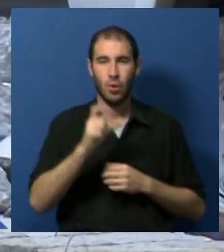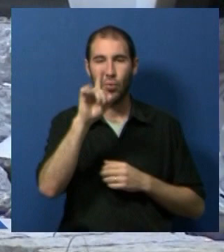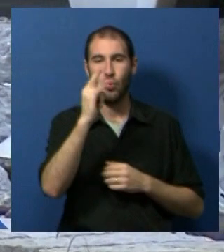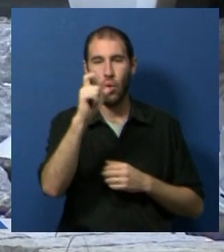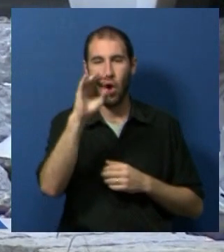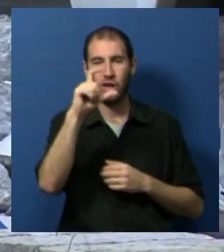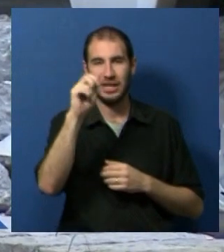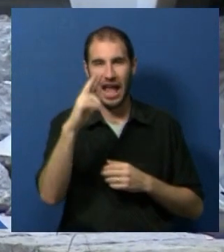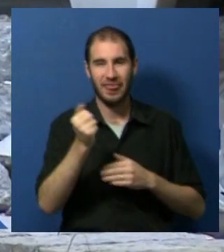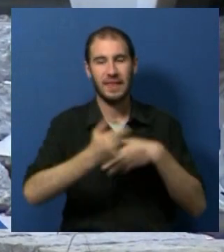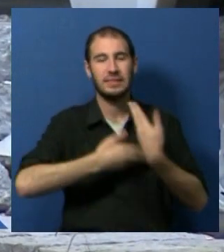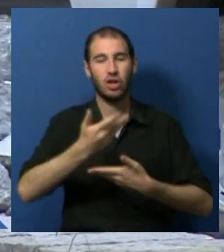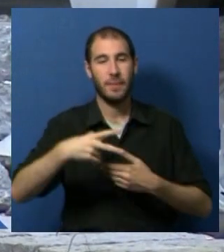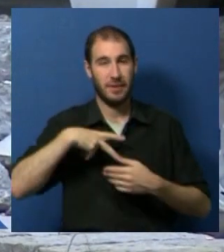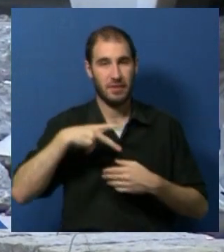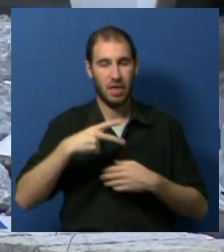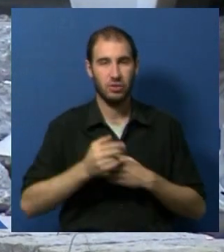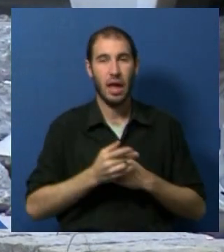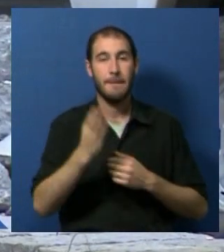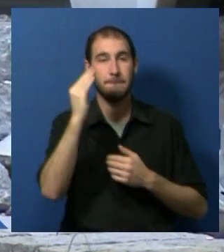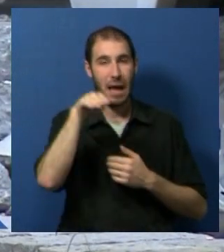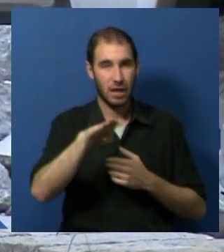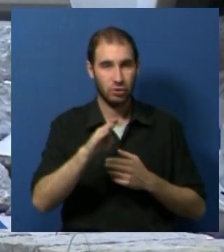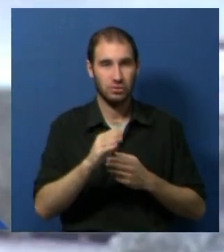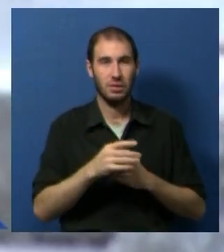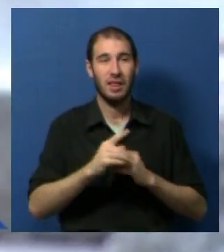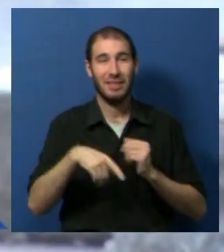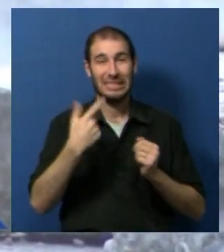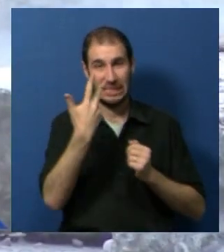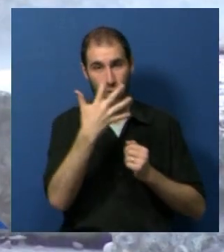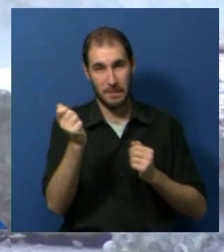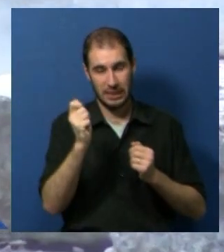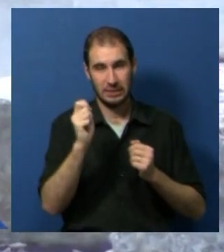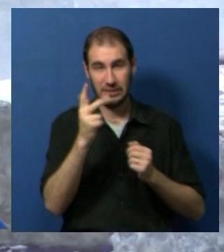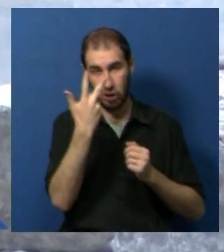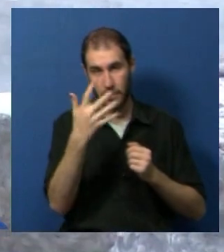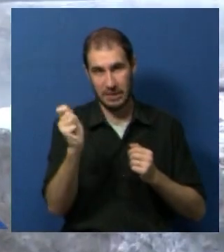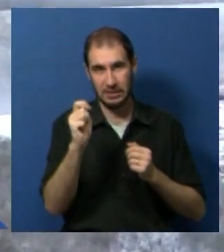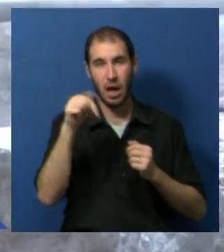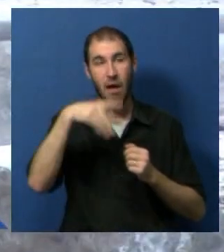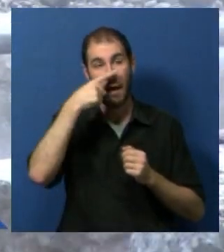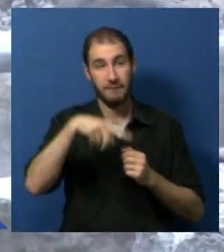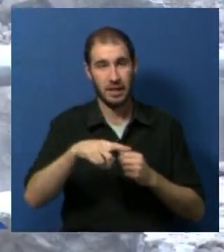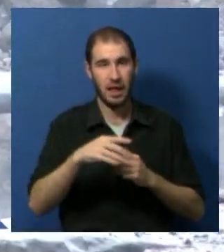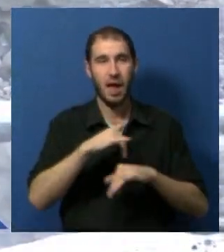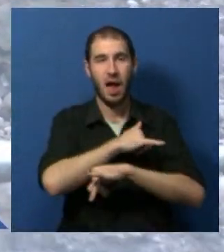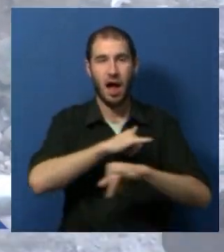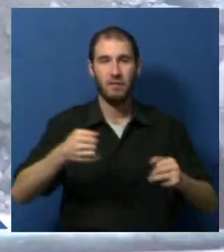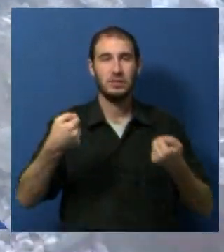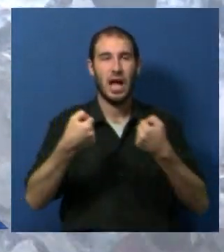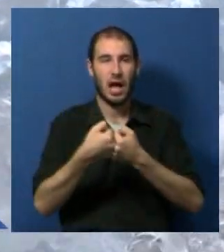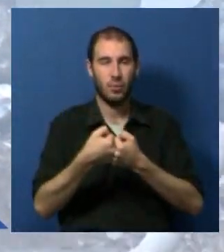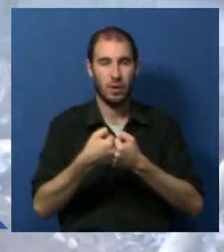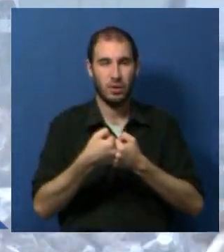UOCRA, los desarrolladores privados, los bancos. Y después de 5 meses pudimos hoy finalmente anunciar este